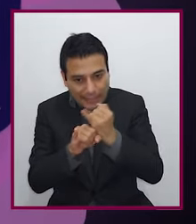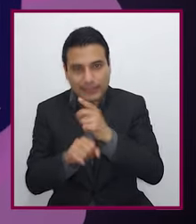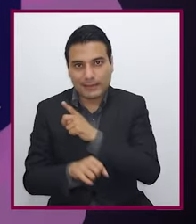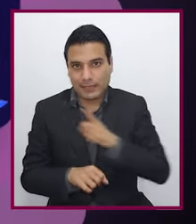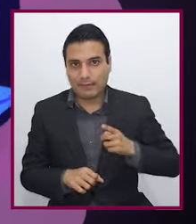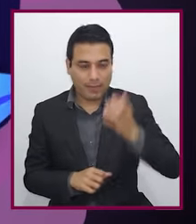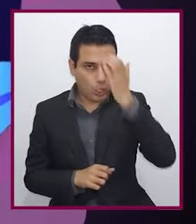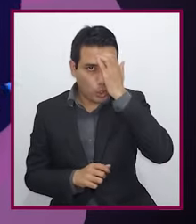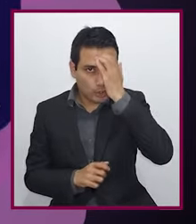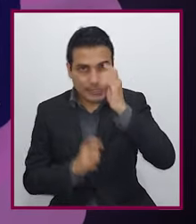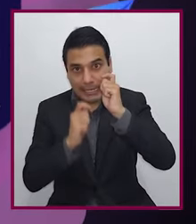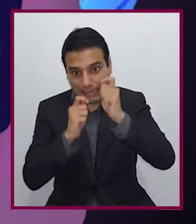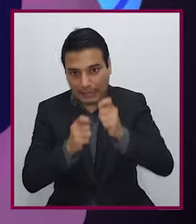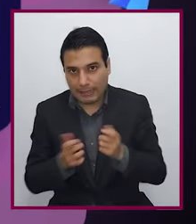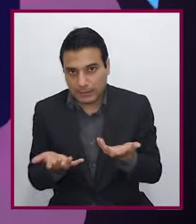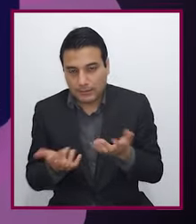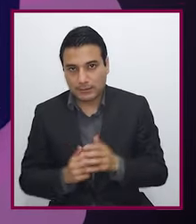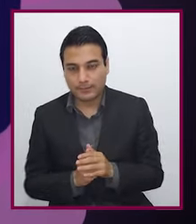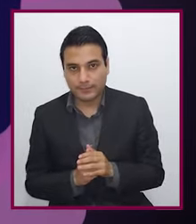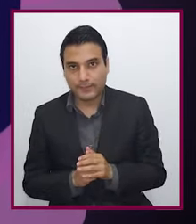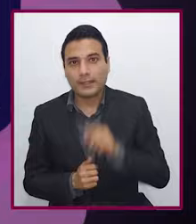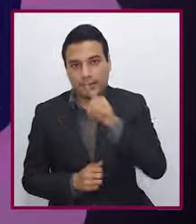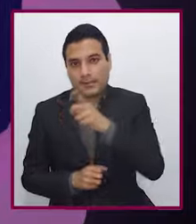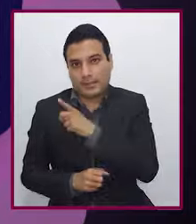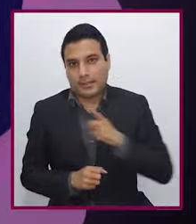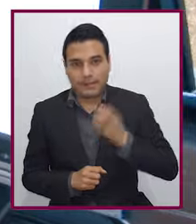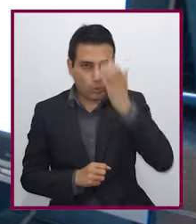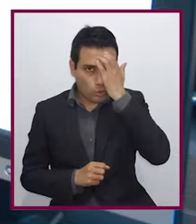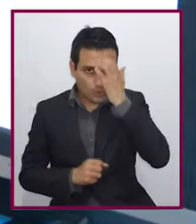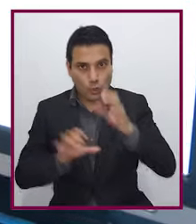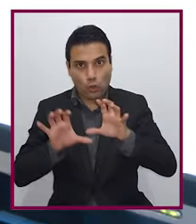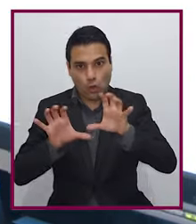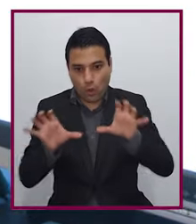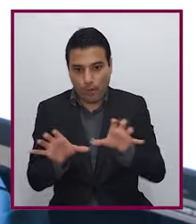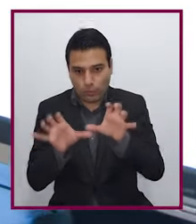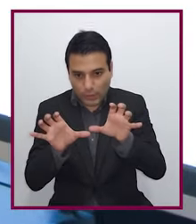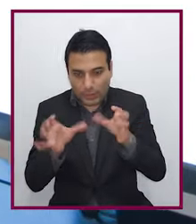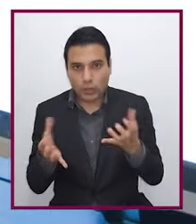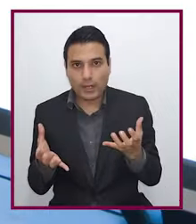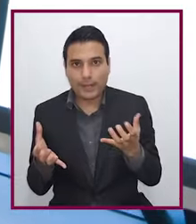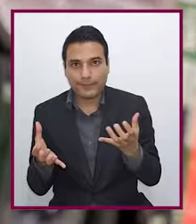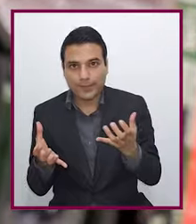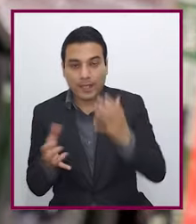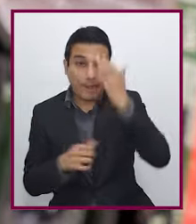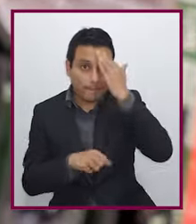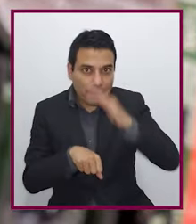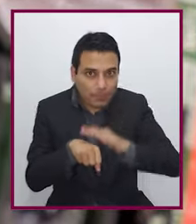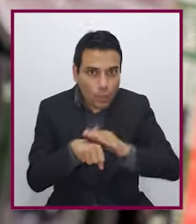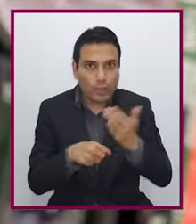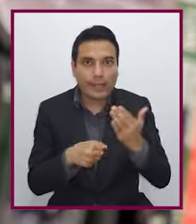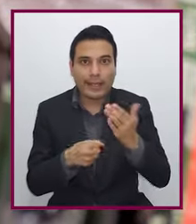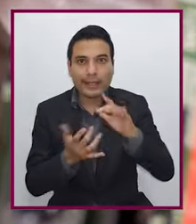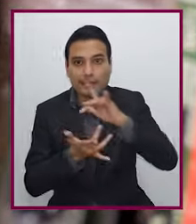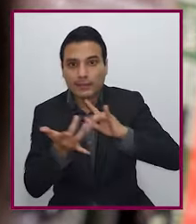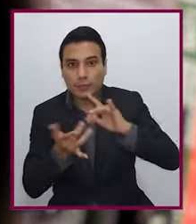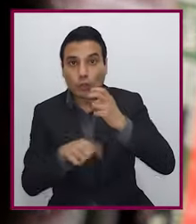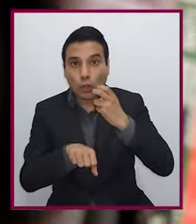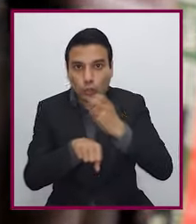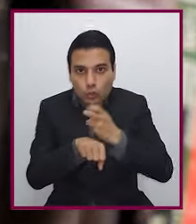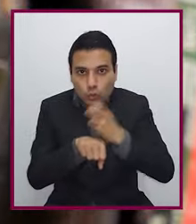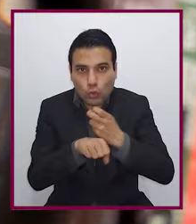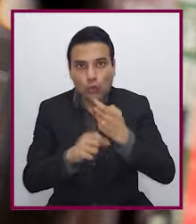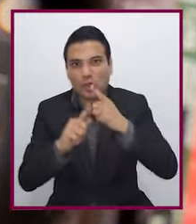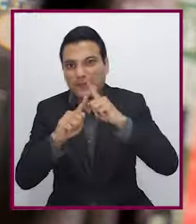digital. Principalmente, pues, hay que conocer a la computadora, cuáles son sus partes, procesador, memoria, disco duro,